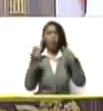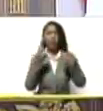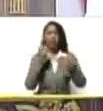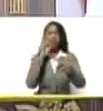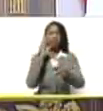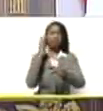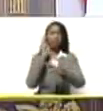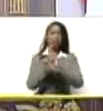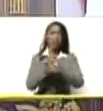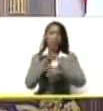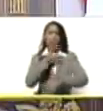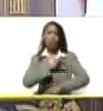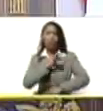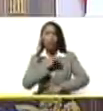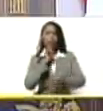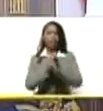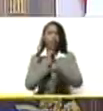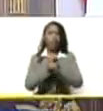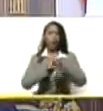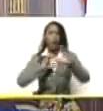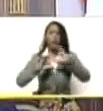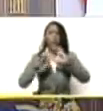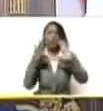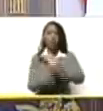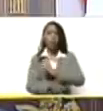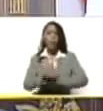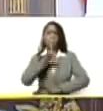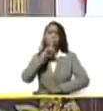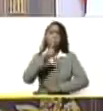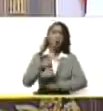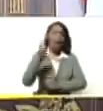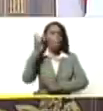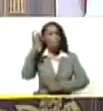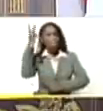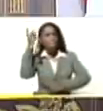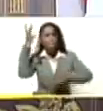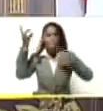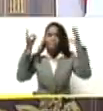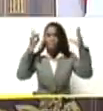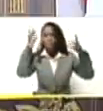comunicación para mal hablar mal poner